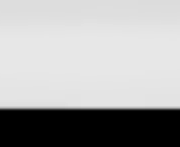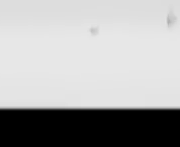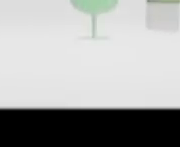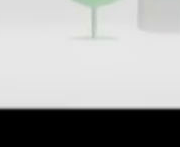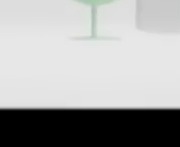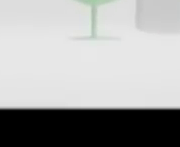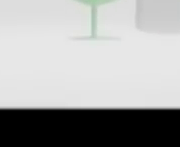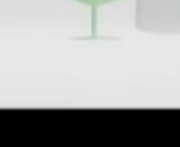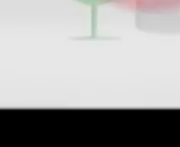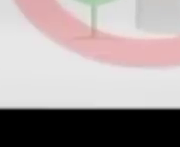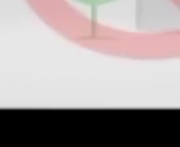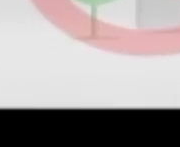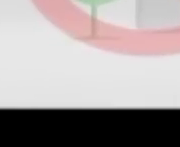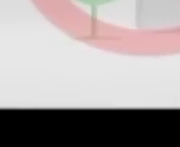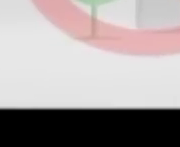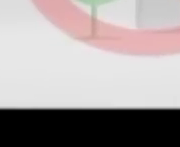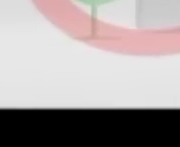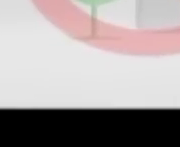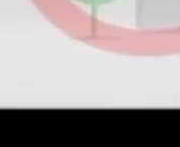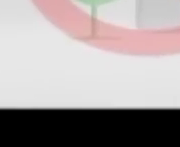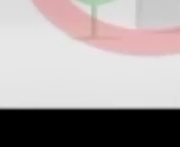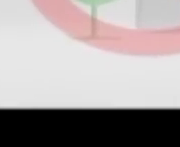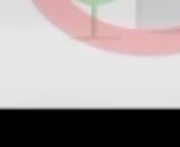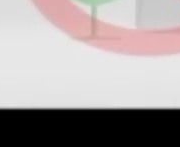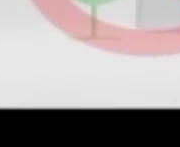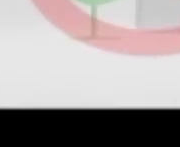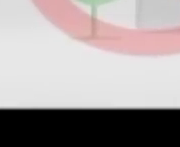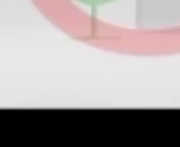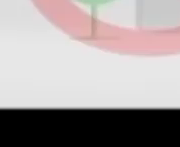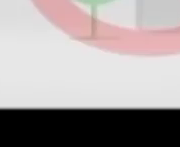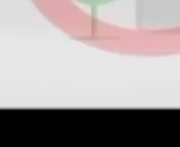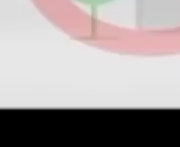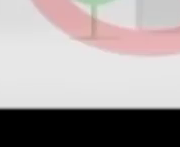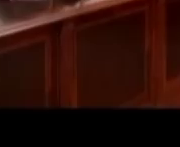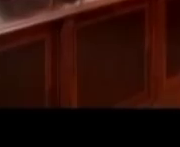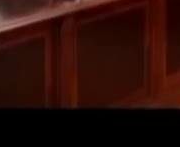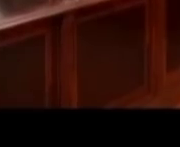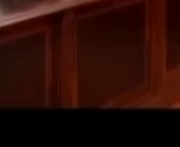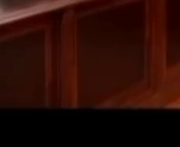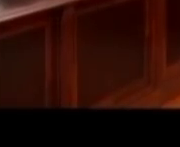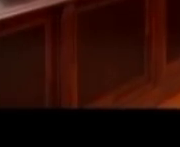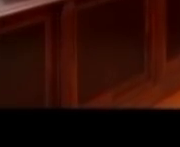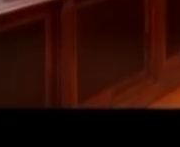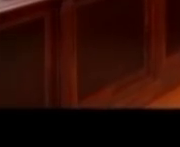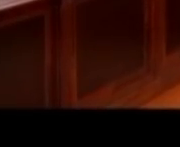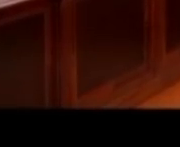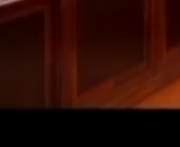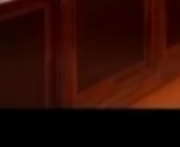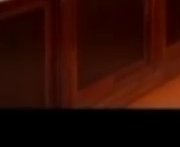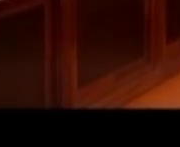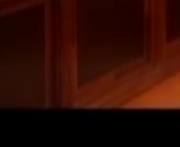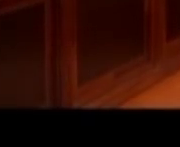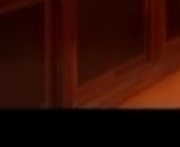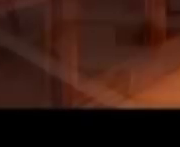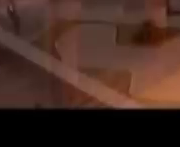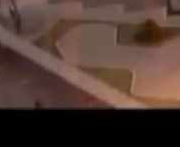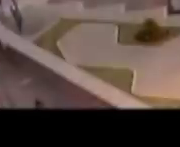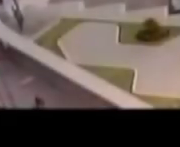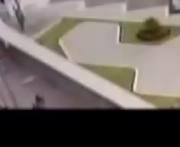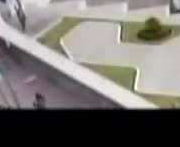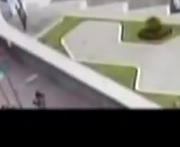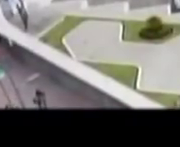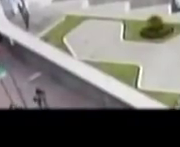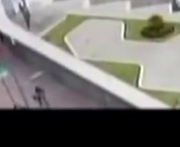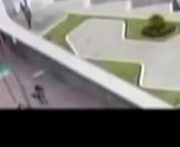Seca, que prohíbe la distribución y el consumo de bebidas alcohólicas. El Consejo Nacional Electoral garantiza la